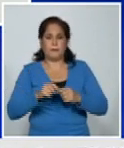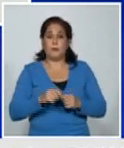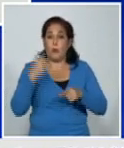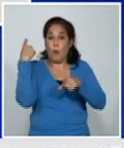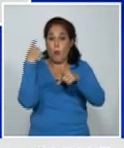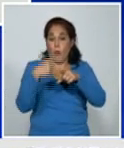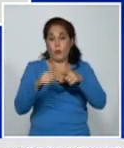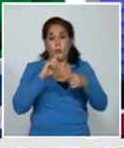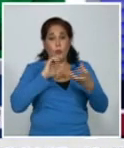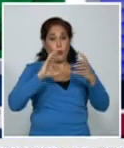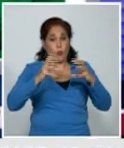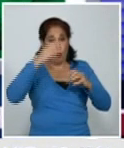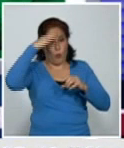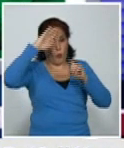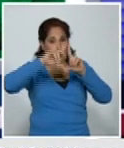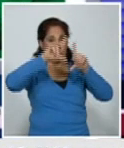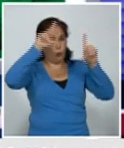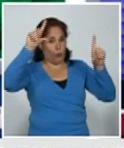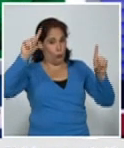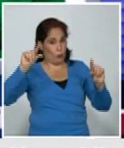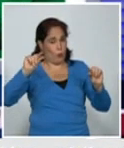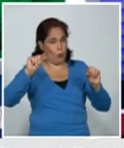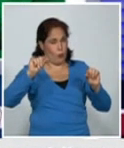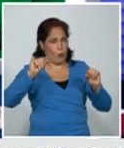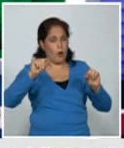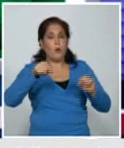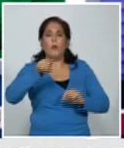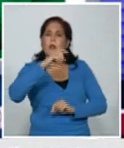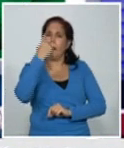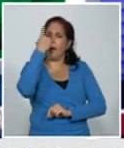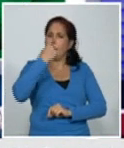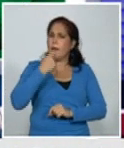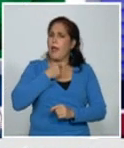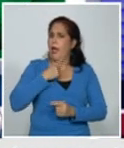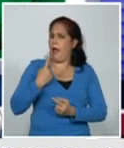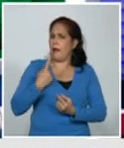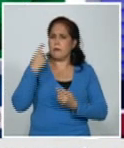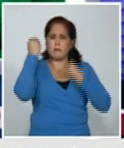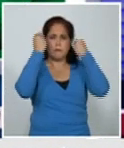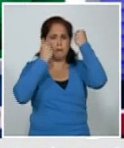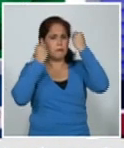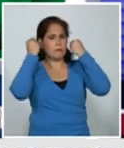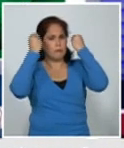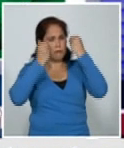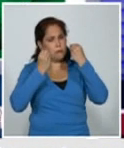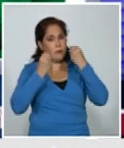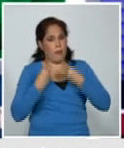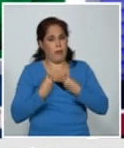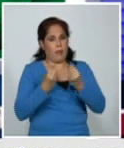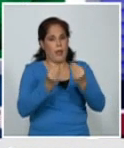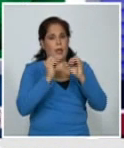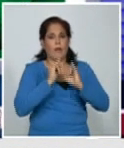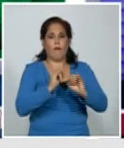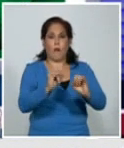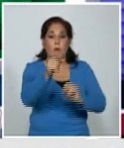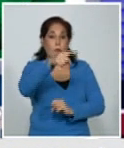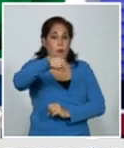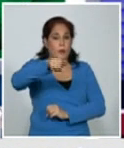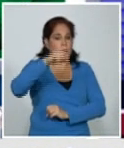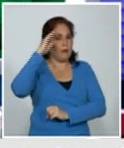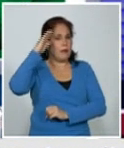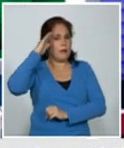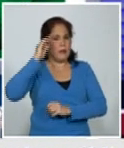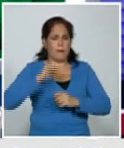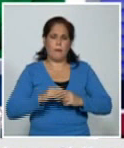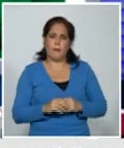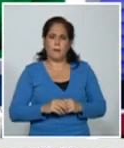Cuba. Si ustedes preguntan, no, ustedes mismos analizan, para eso se les oferta la información